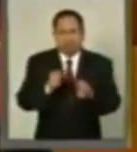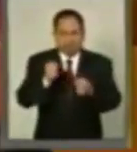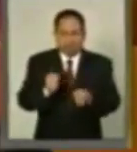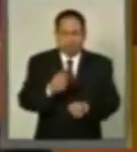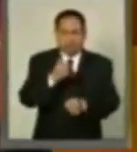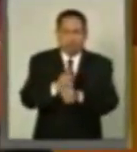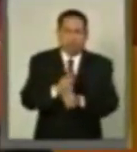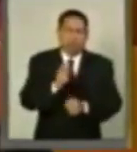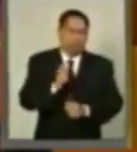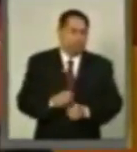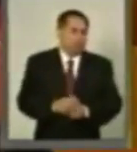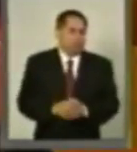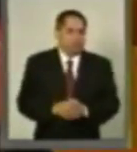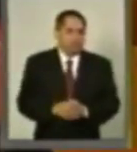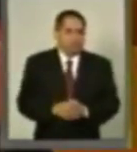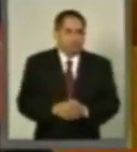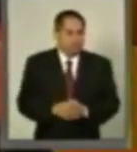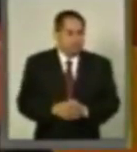seguridad.